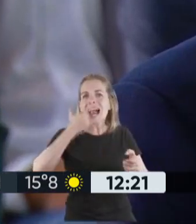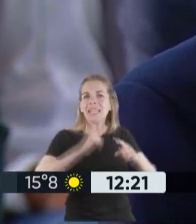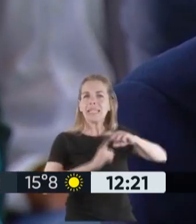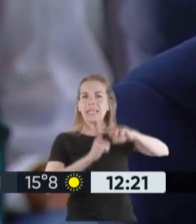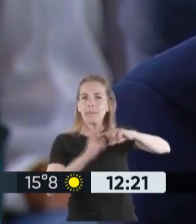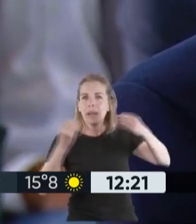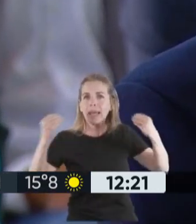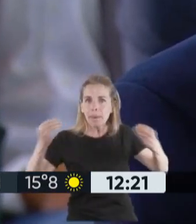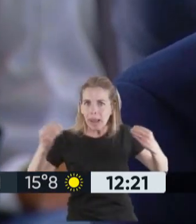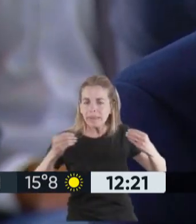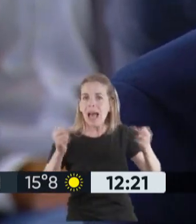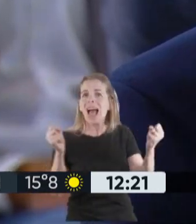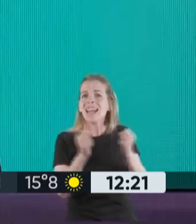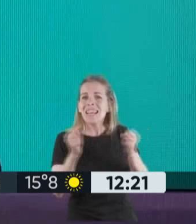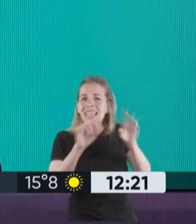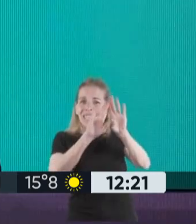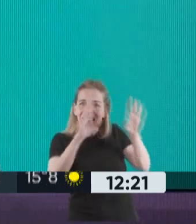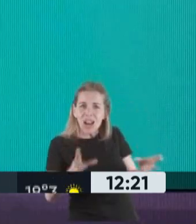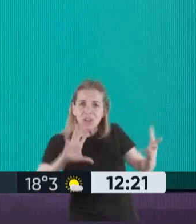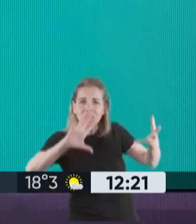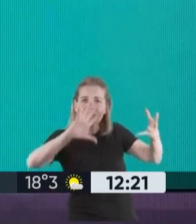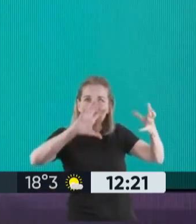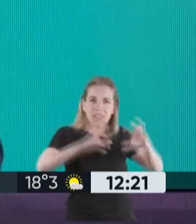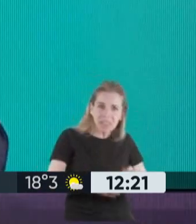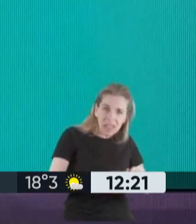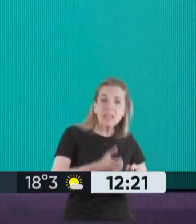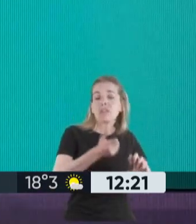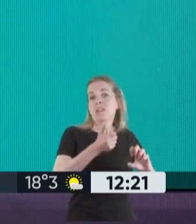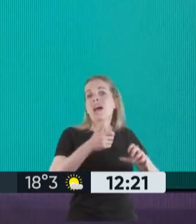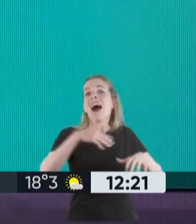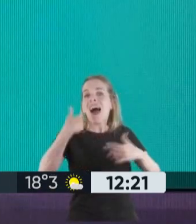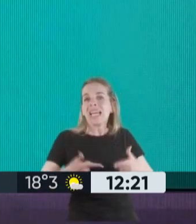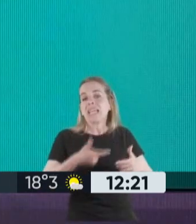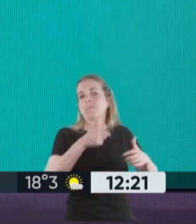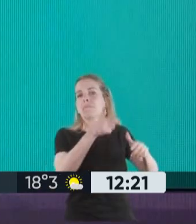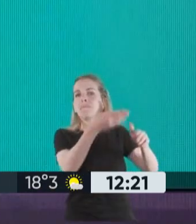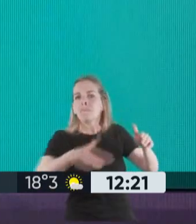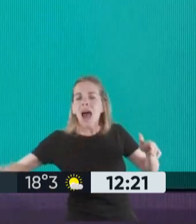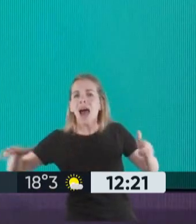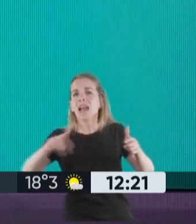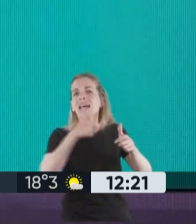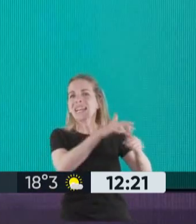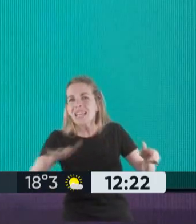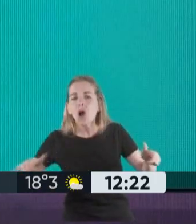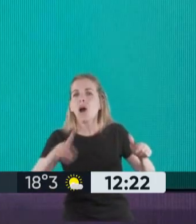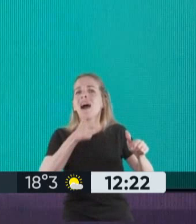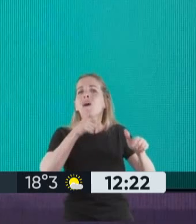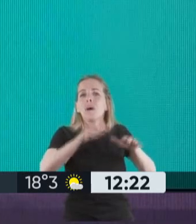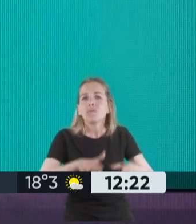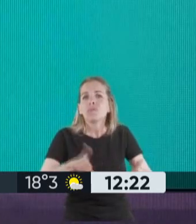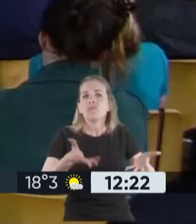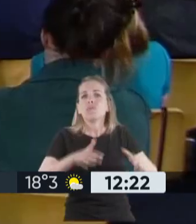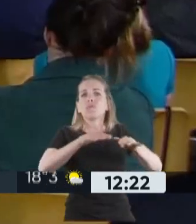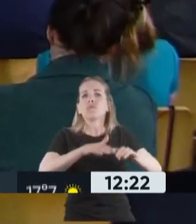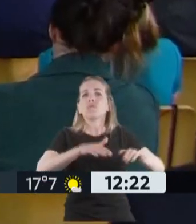hielos se derriten y las aguas suben. Y allá tienen a todo el